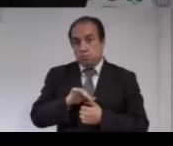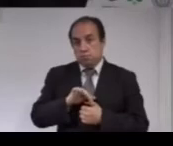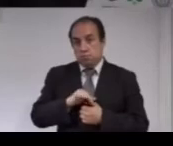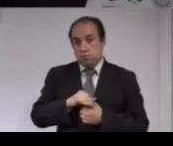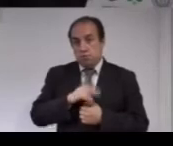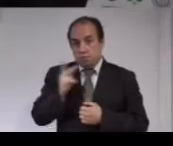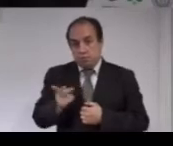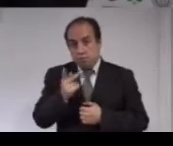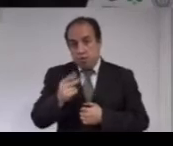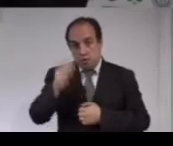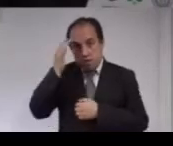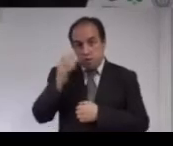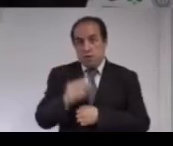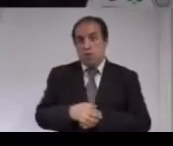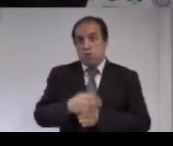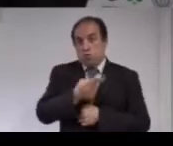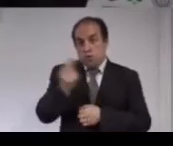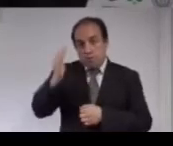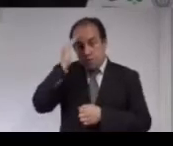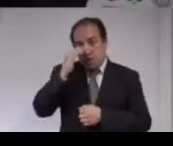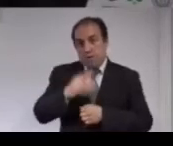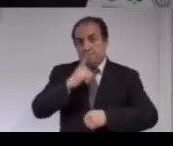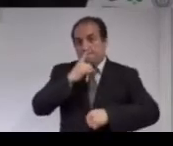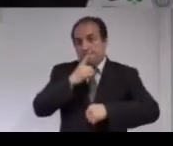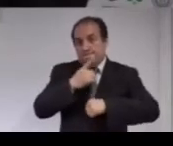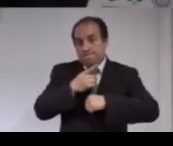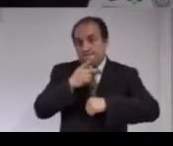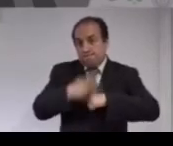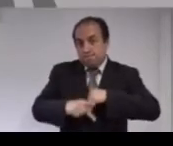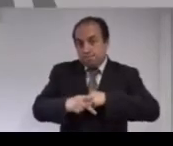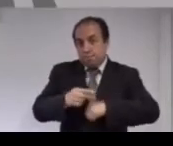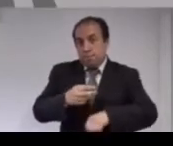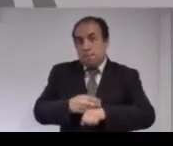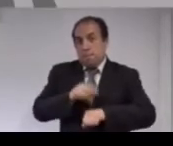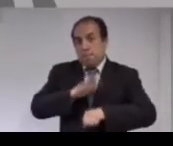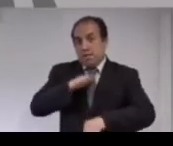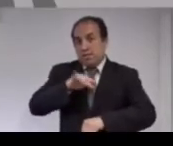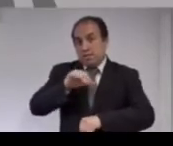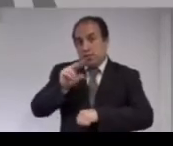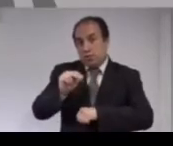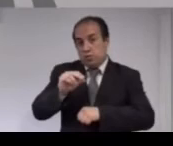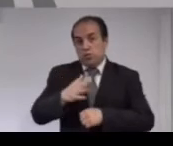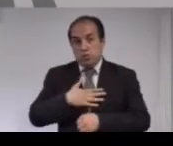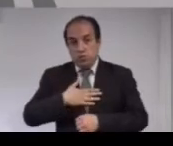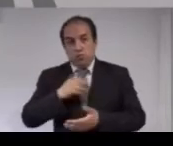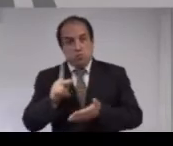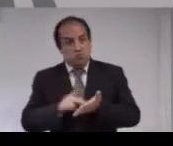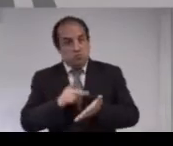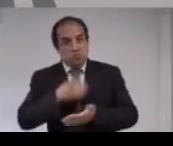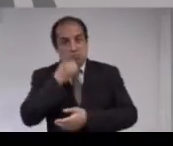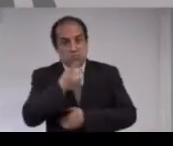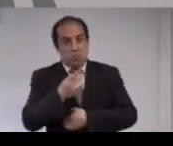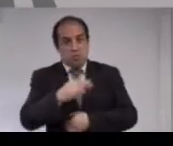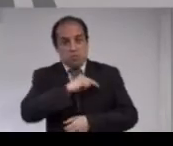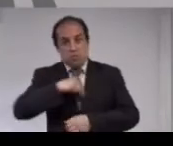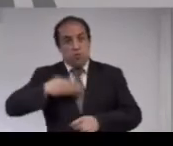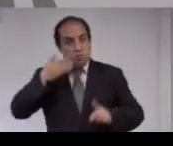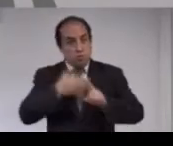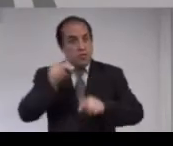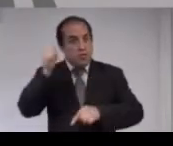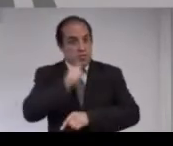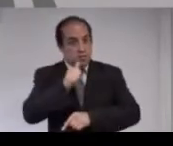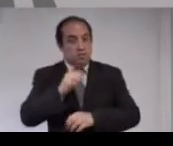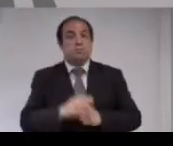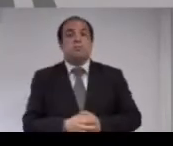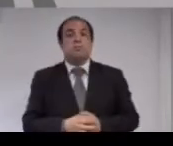análisis, ¿ustedes creen que fue más riesgoso o no? Yo insistiría en decir que nuestro objetivo siempre es el